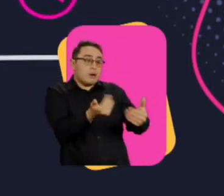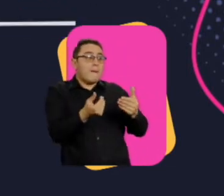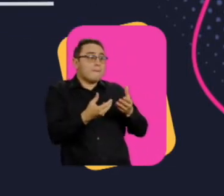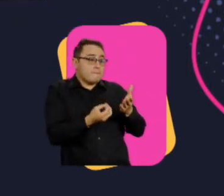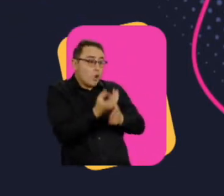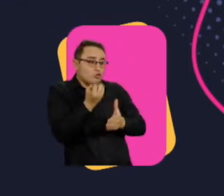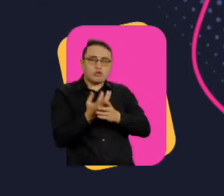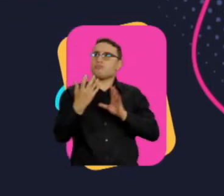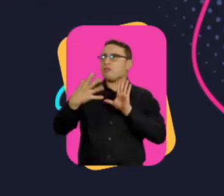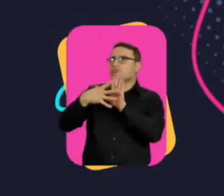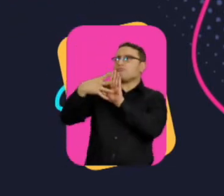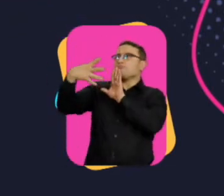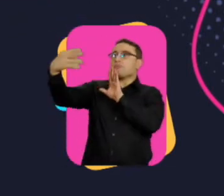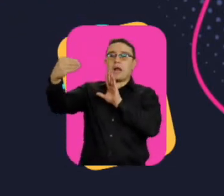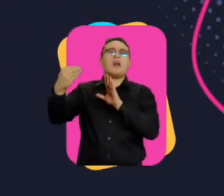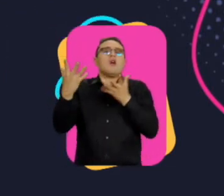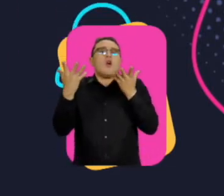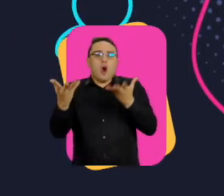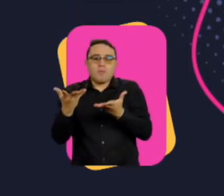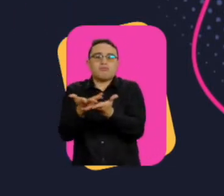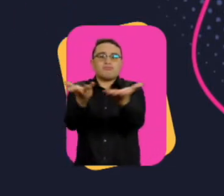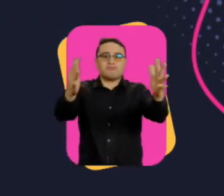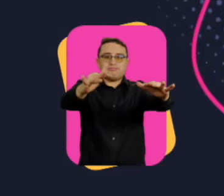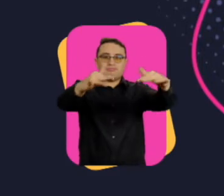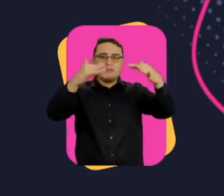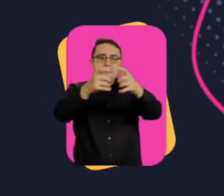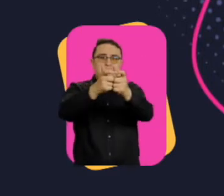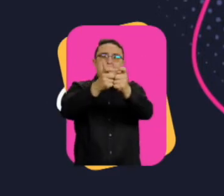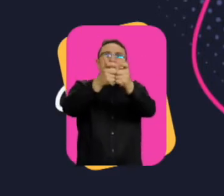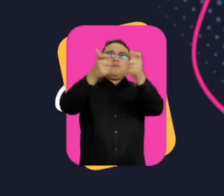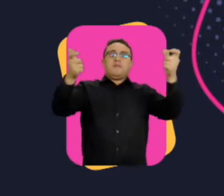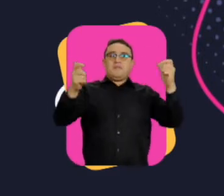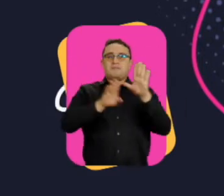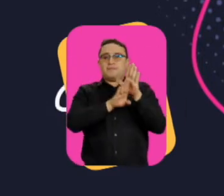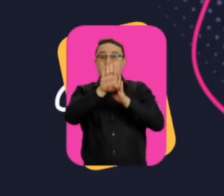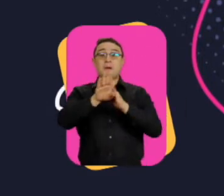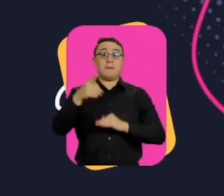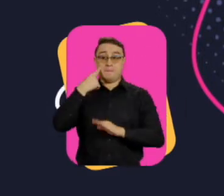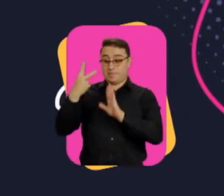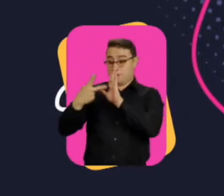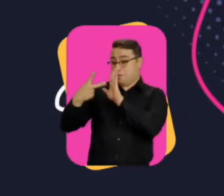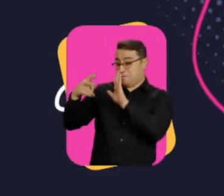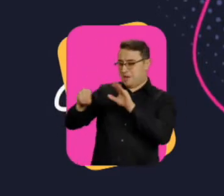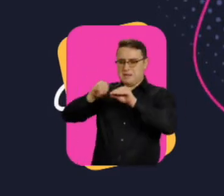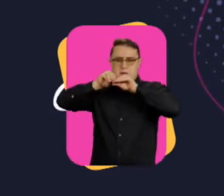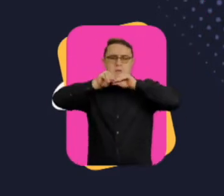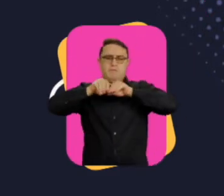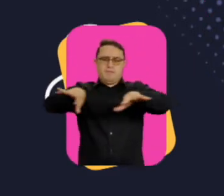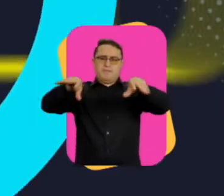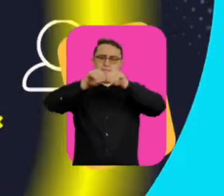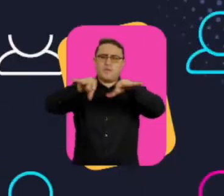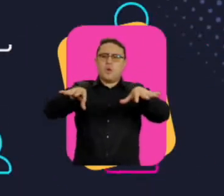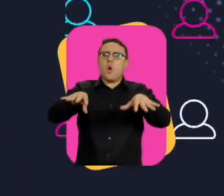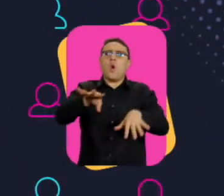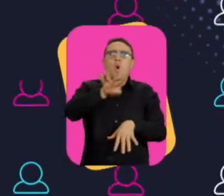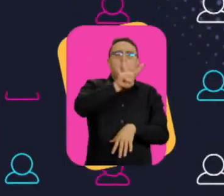en resultados a nivel de audiencias. En 2020, Canal 13 obtuvo un alcance promedio de